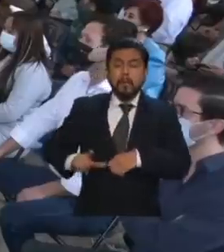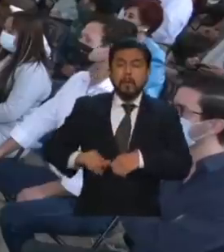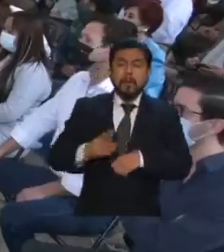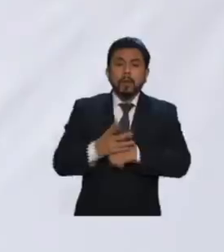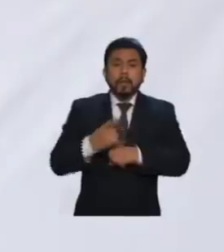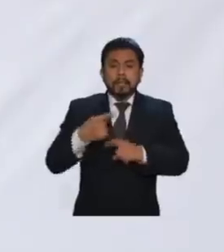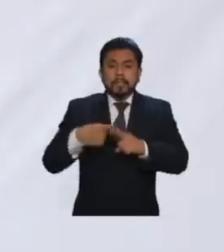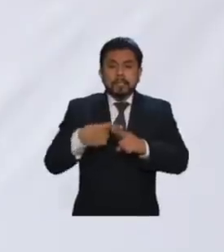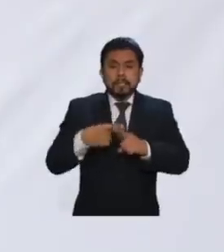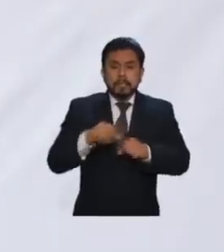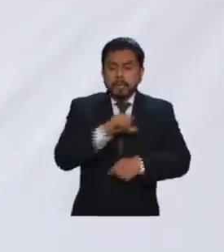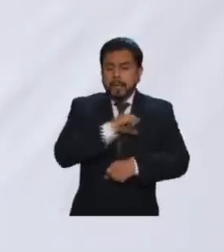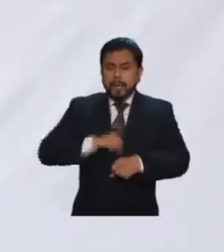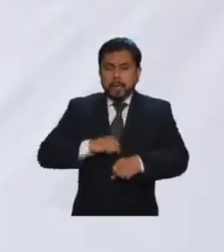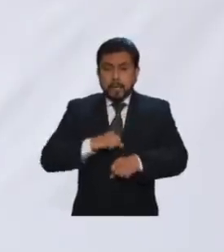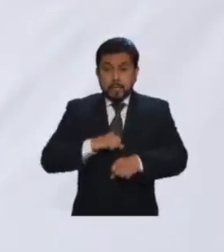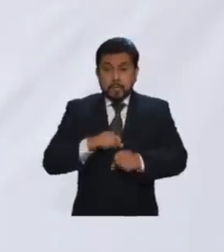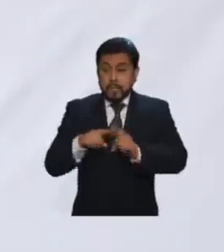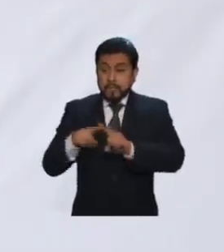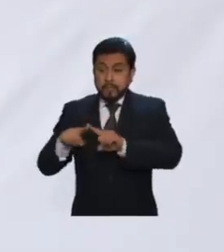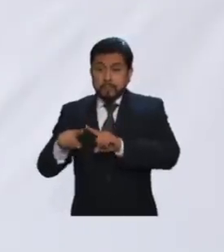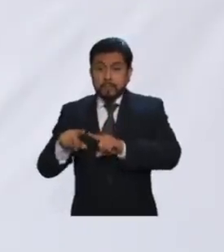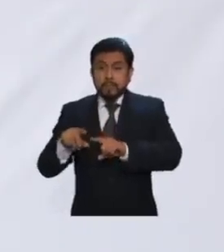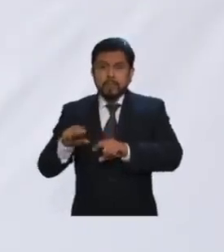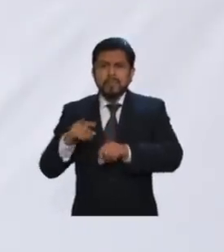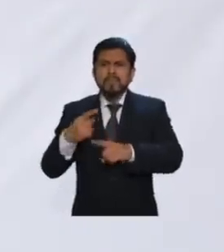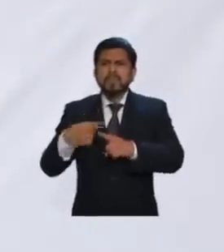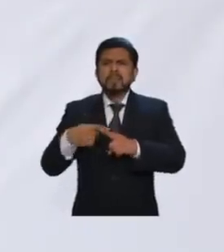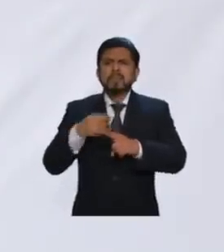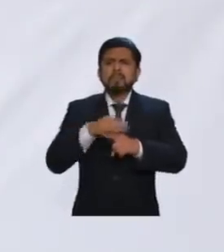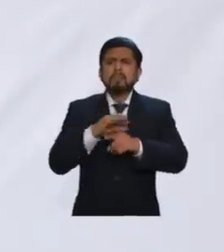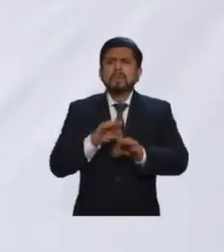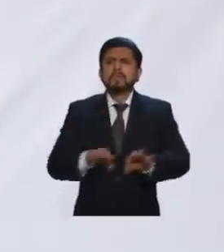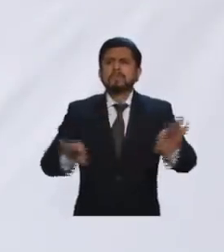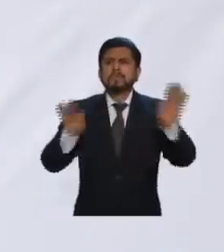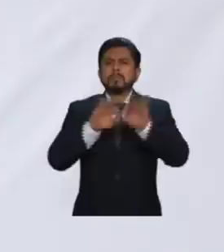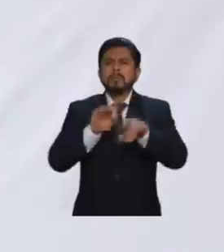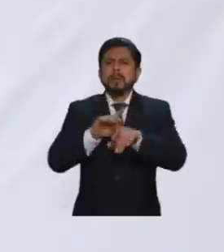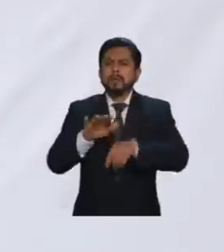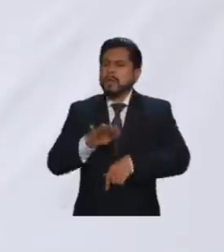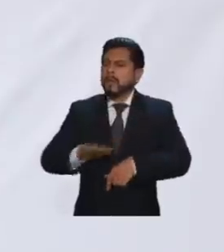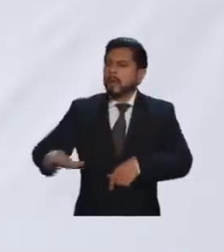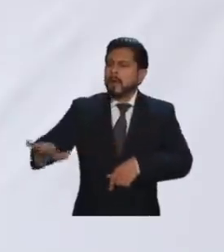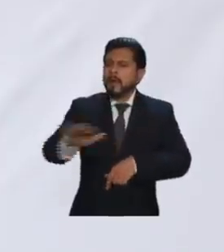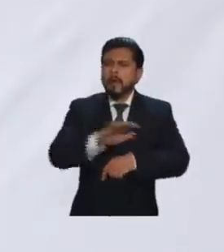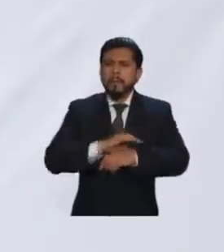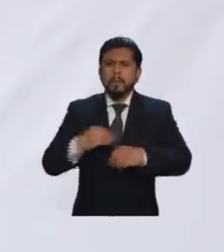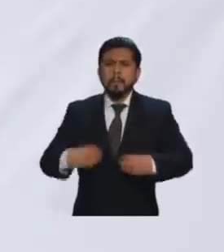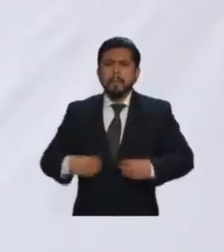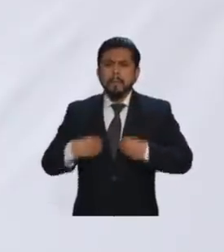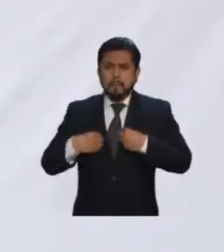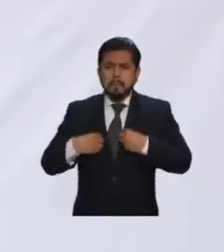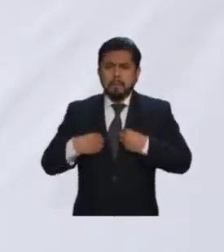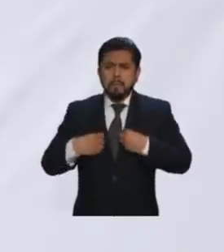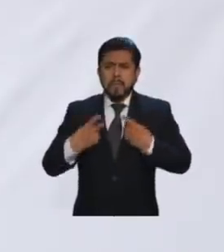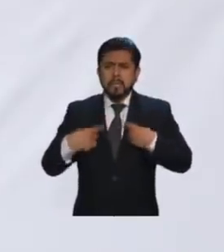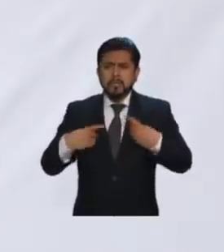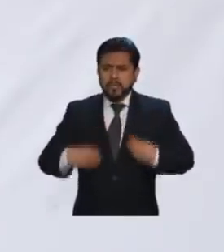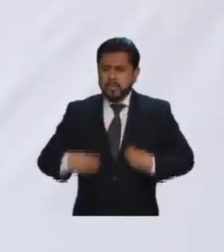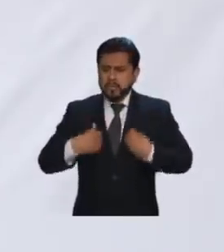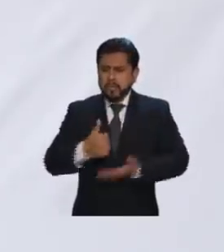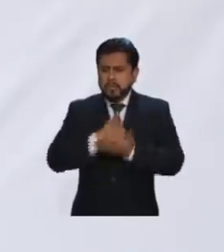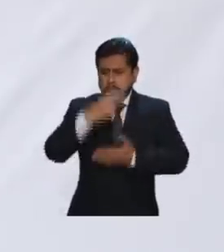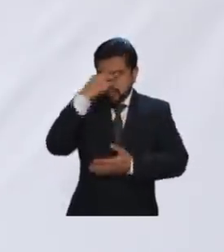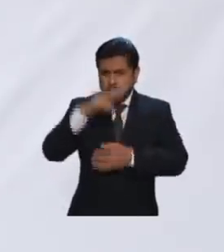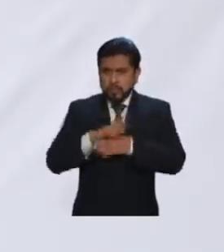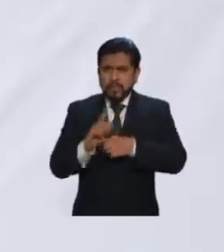las alcaldías, sino por los heroicos habitantes de la Ciudad de México que han enfrentado distintos problemas y que,